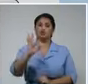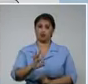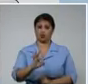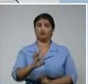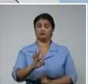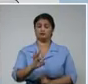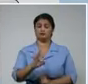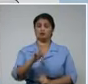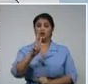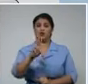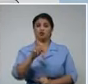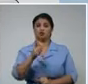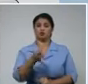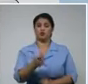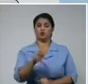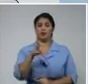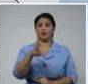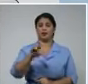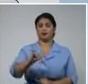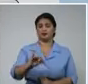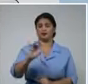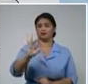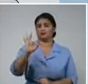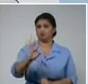un 2,26%.